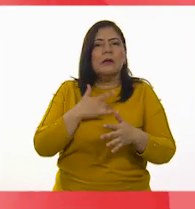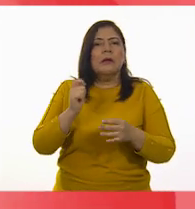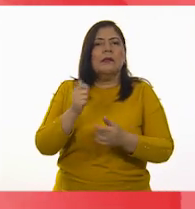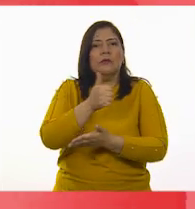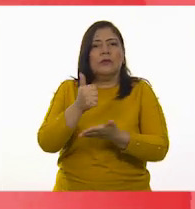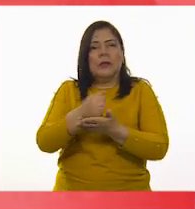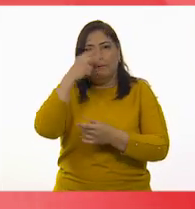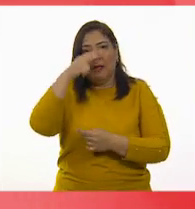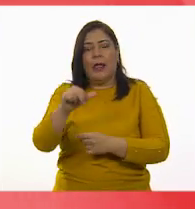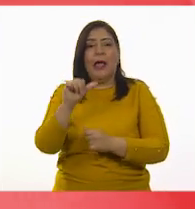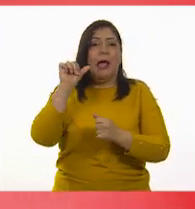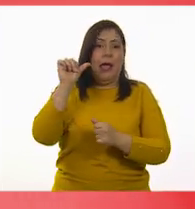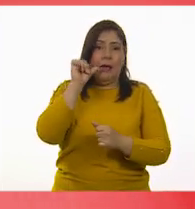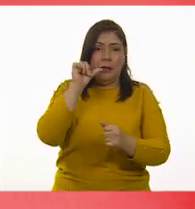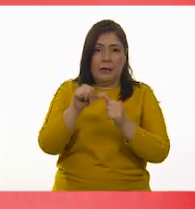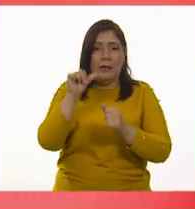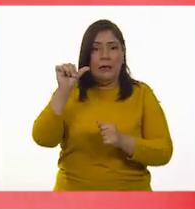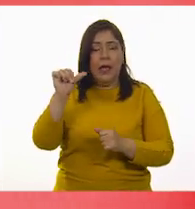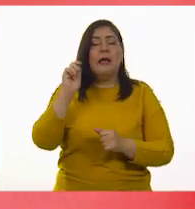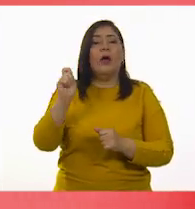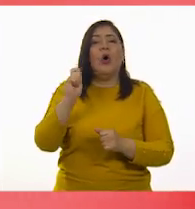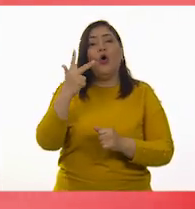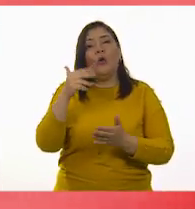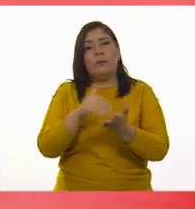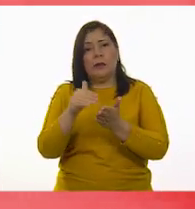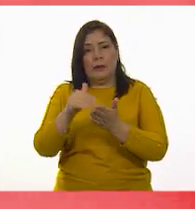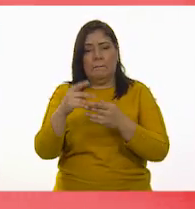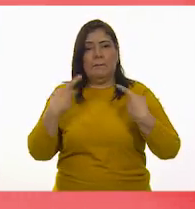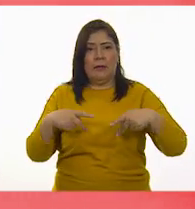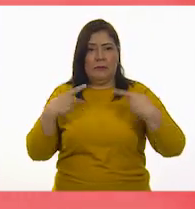A. 8 millones de habitantes.